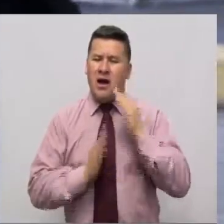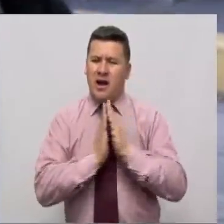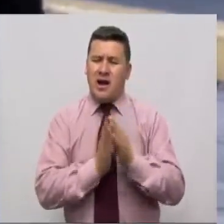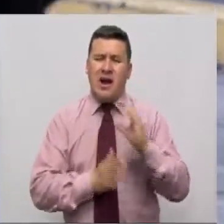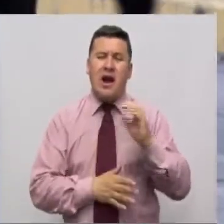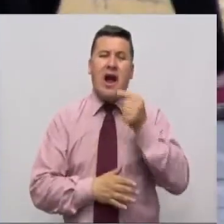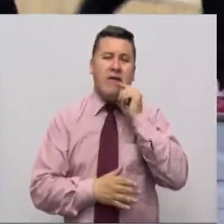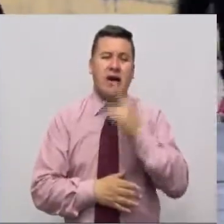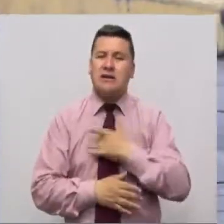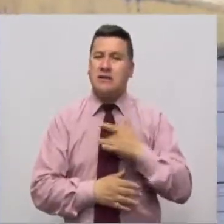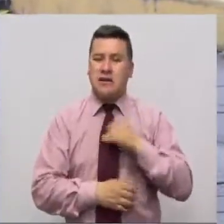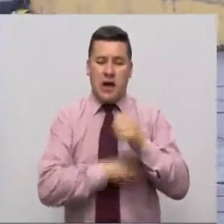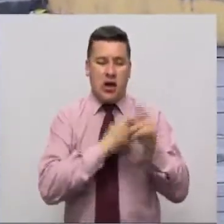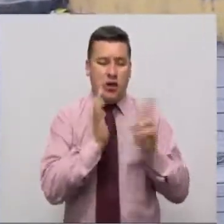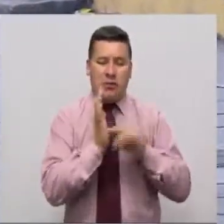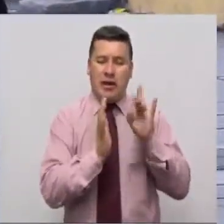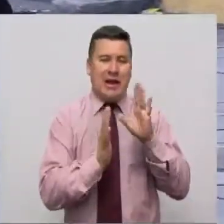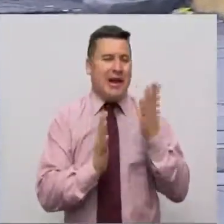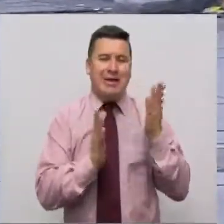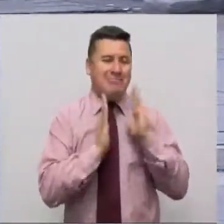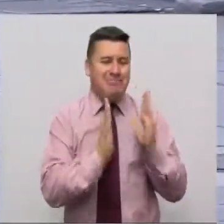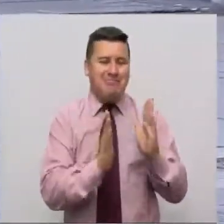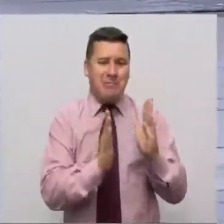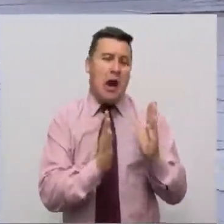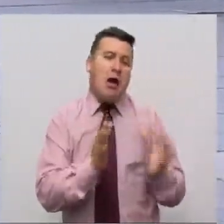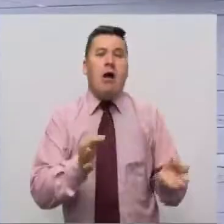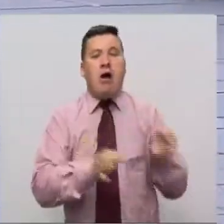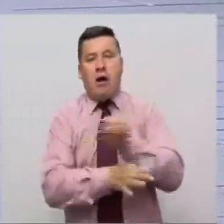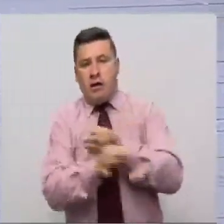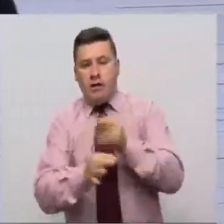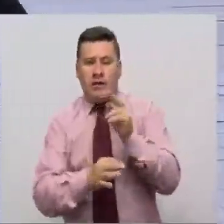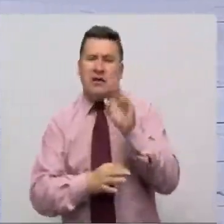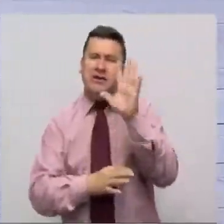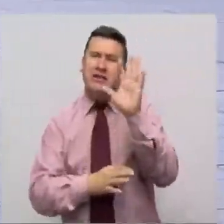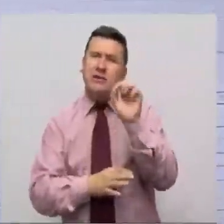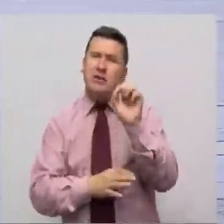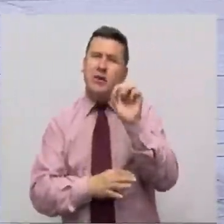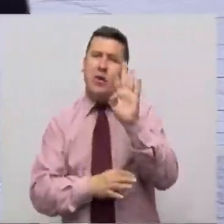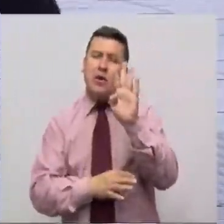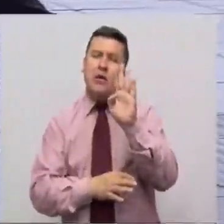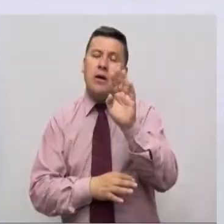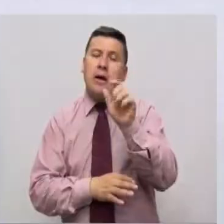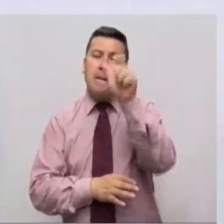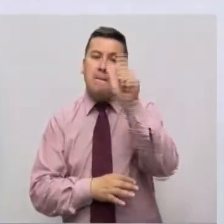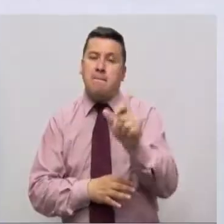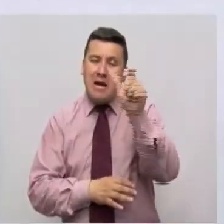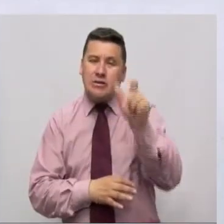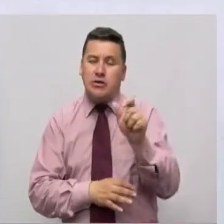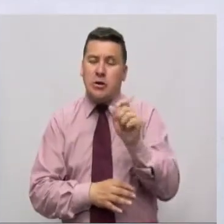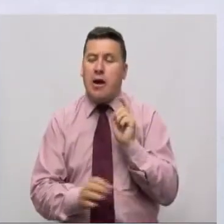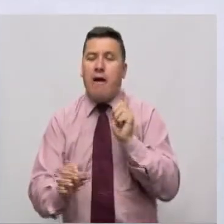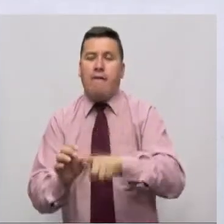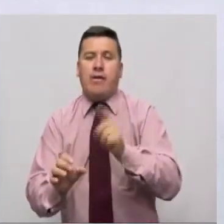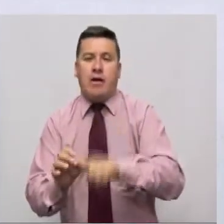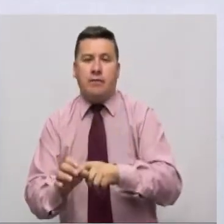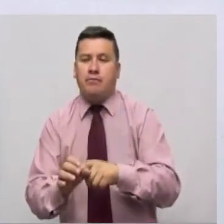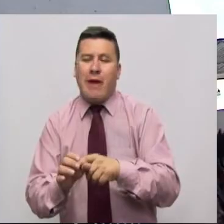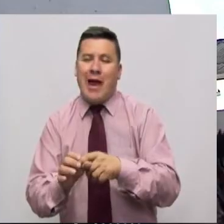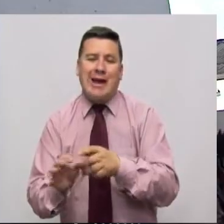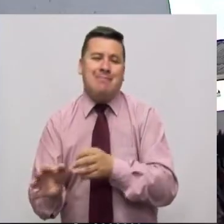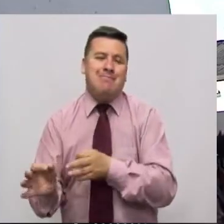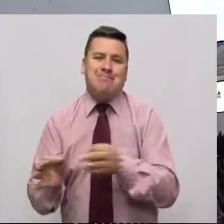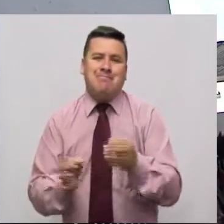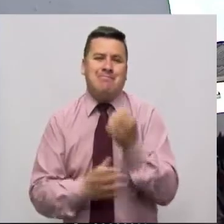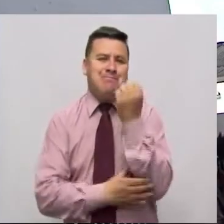que en diciembre de 2015 había asumido la atención de más de 4.5 millones de afiliados de la EPS SaludCop, que en